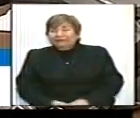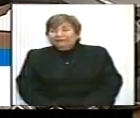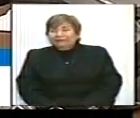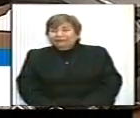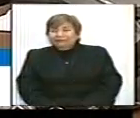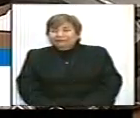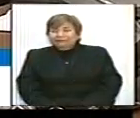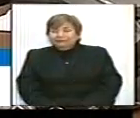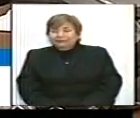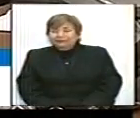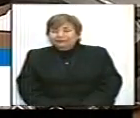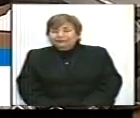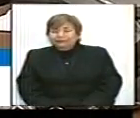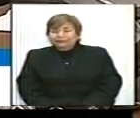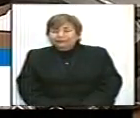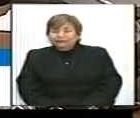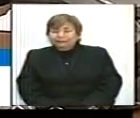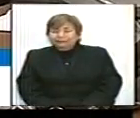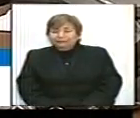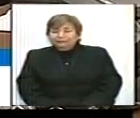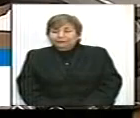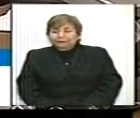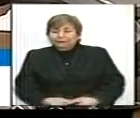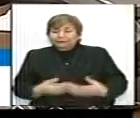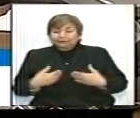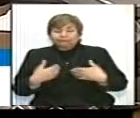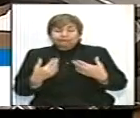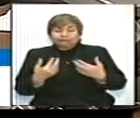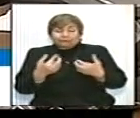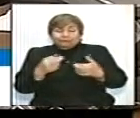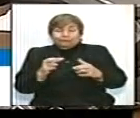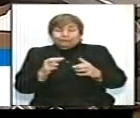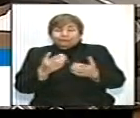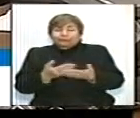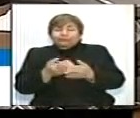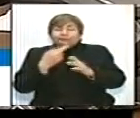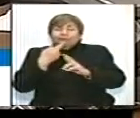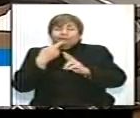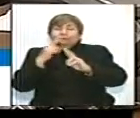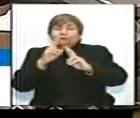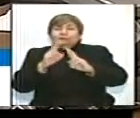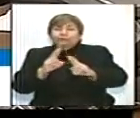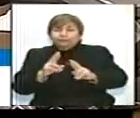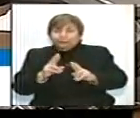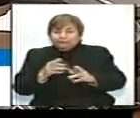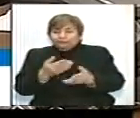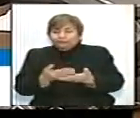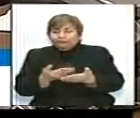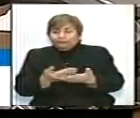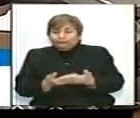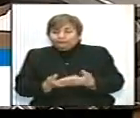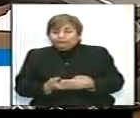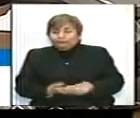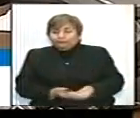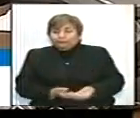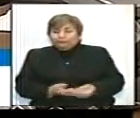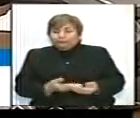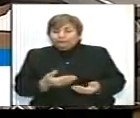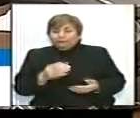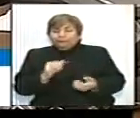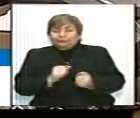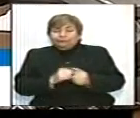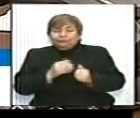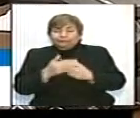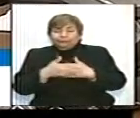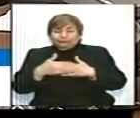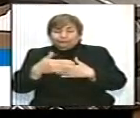estaría ya registrado en el Banco de Inversiones, lo cual va a permitir responder las recomendaciones de Contraloría y con eso continuar